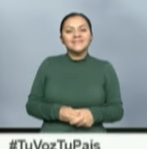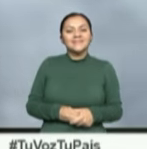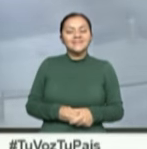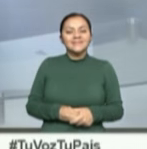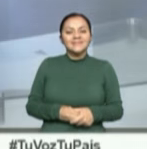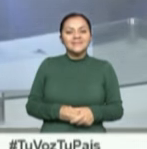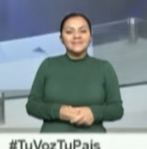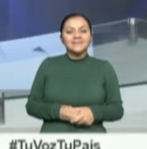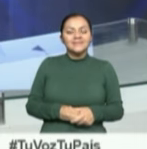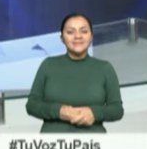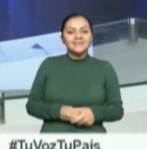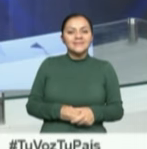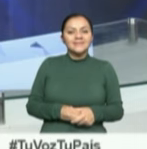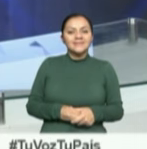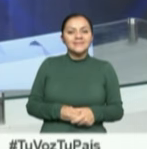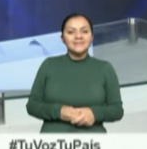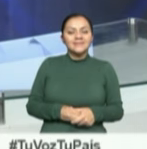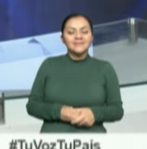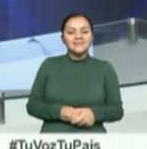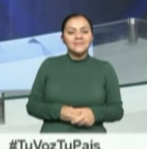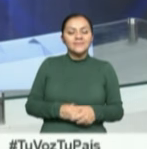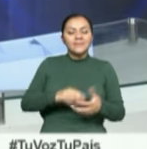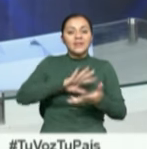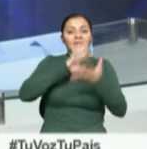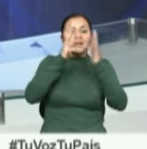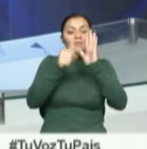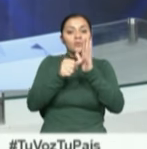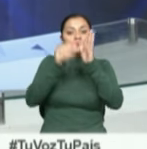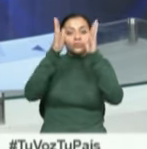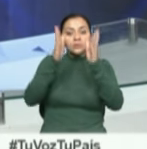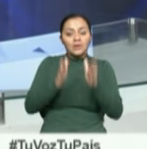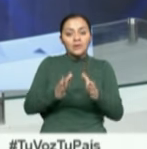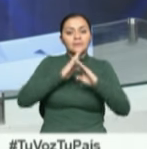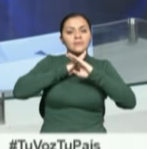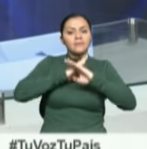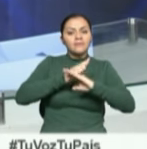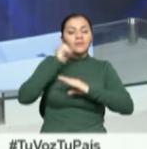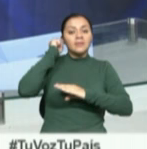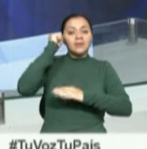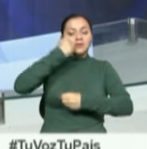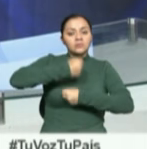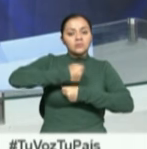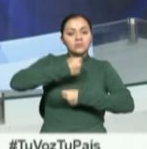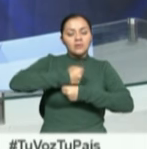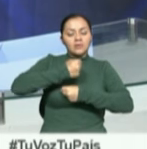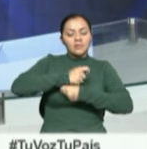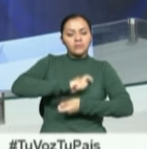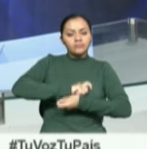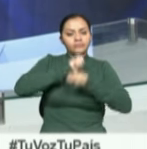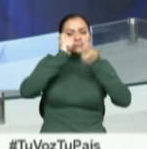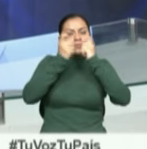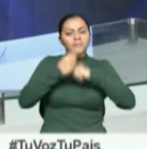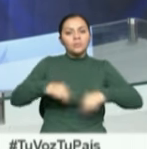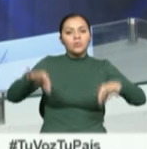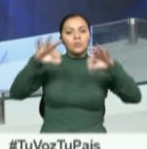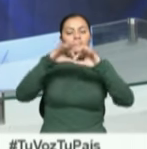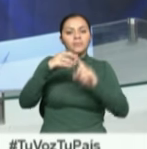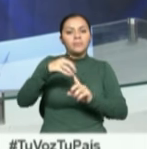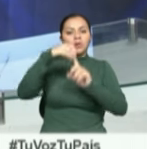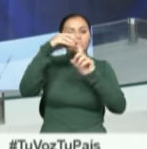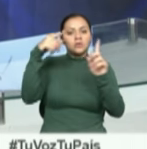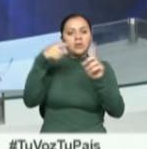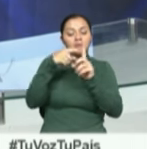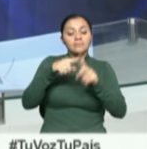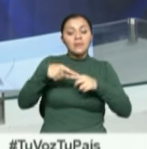Noticiero Ciudadano. Para la Revolución Ciudadana, la defensa de los derechos laborales se convirtió en una prioridad. A pocos días